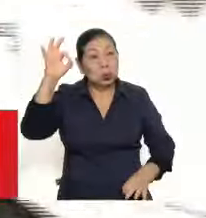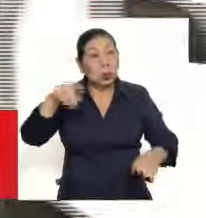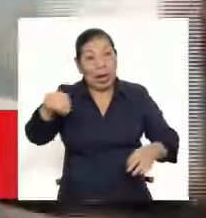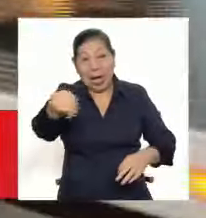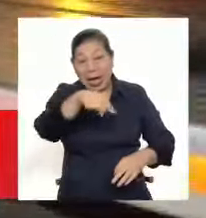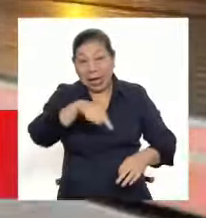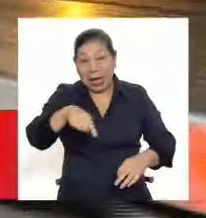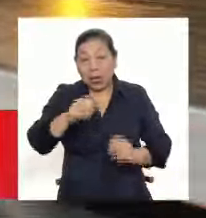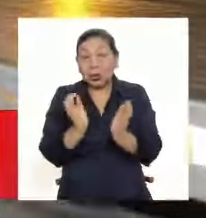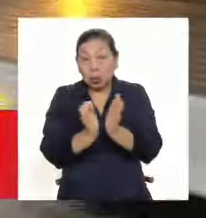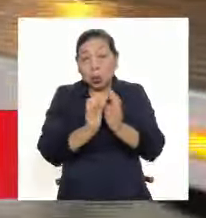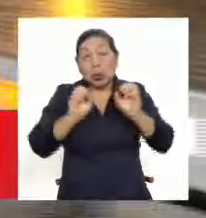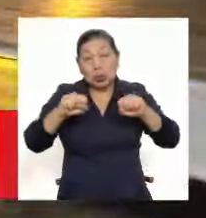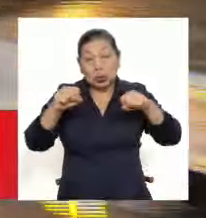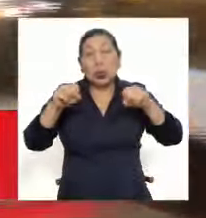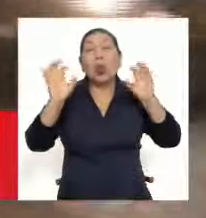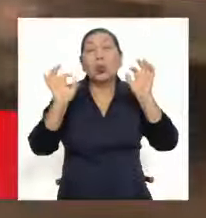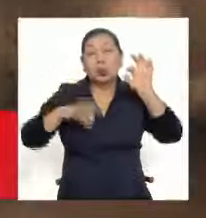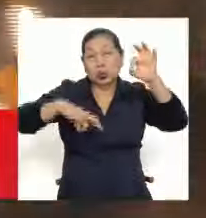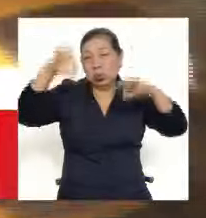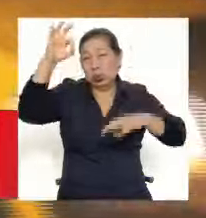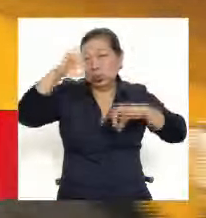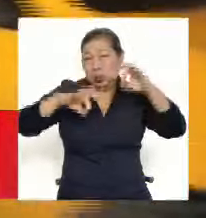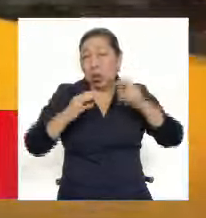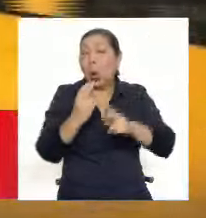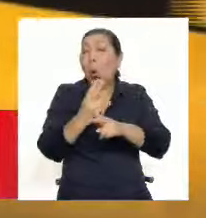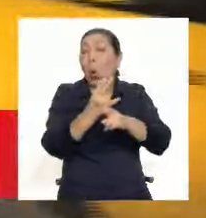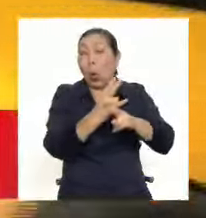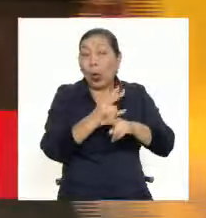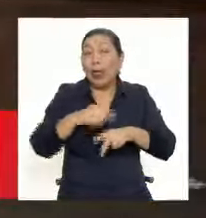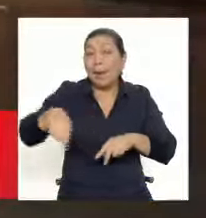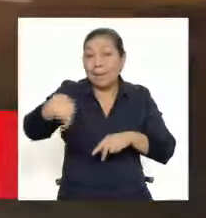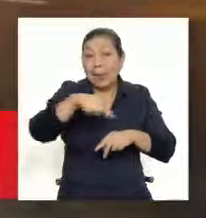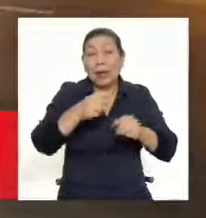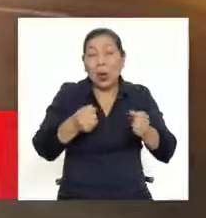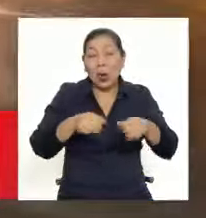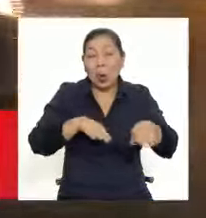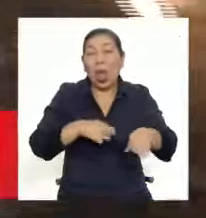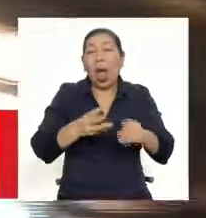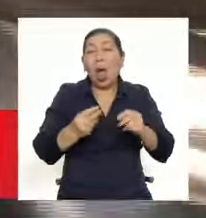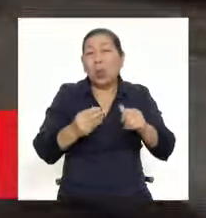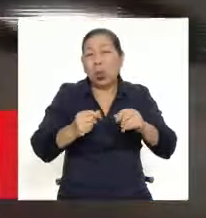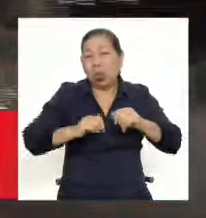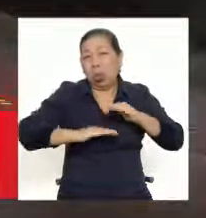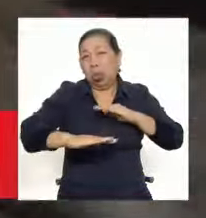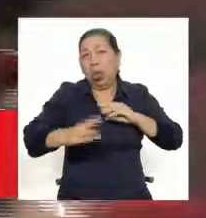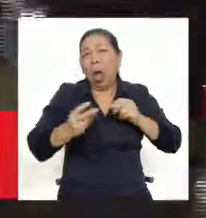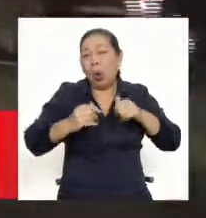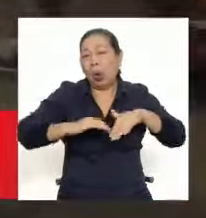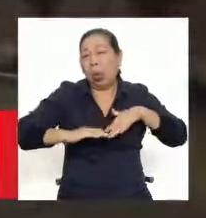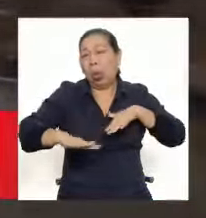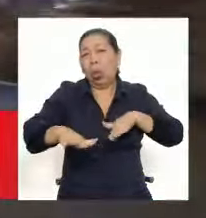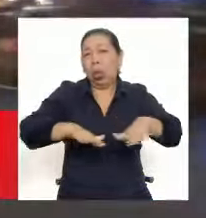esta parte de Lima Sur, aquí en Santiago de Surco, así que tener bastante cuidado porque las pistas se encuentran resbalosas.